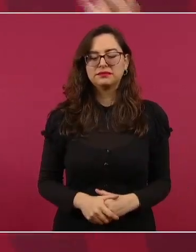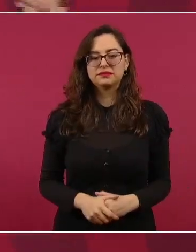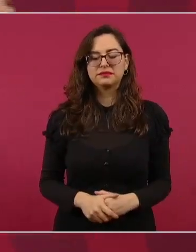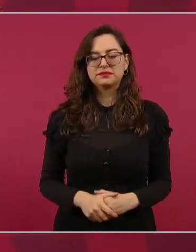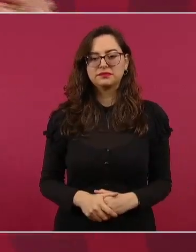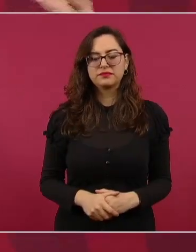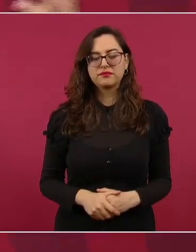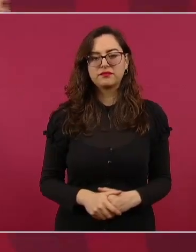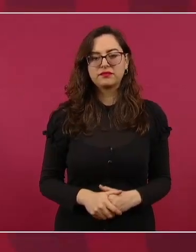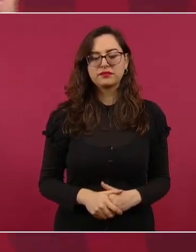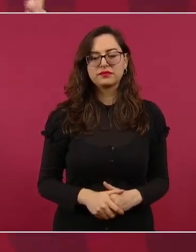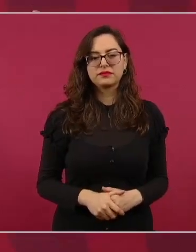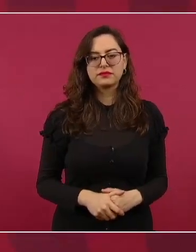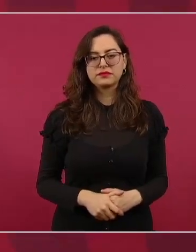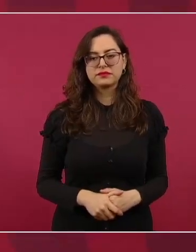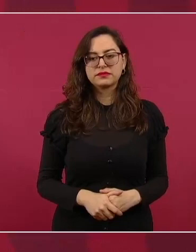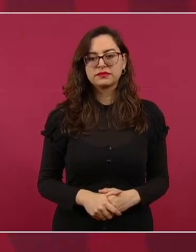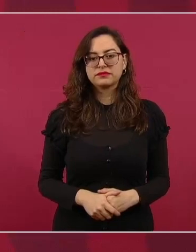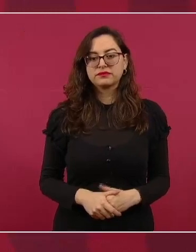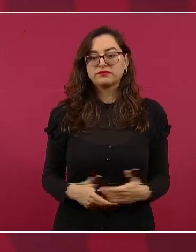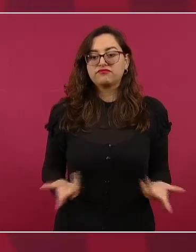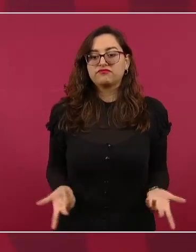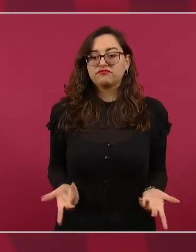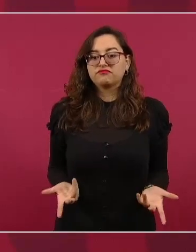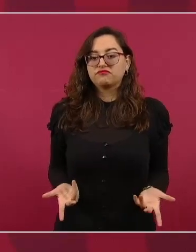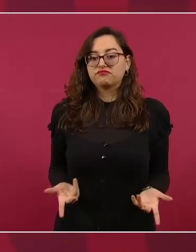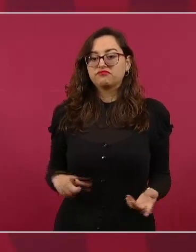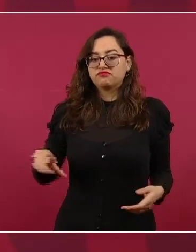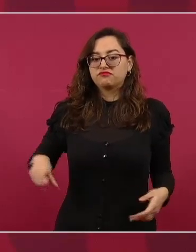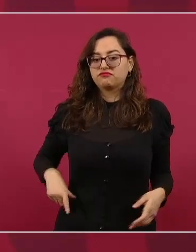vivían del presupuesto público,